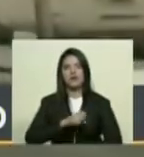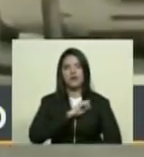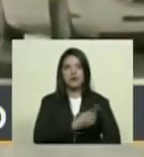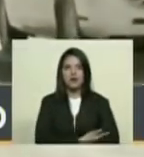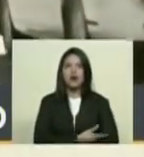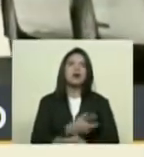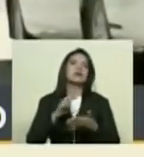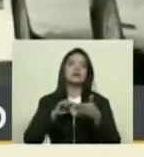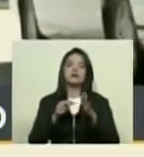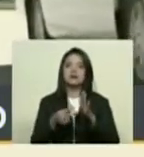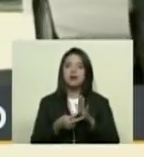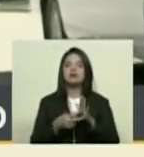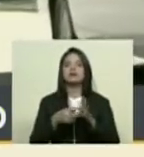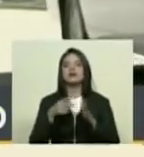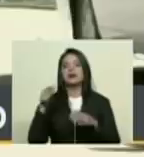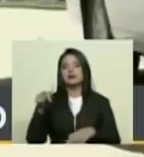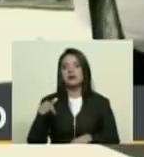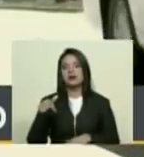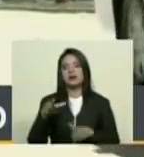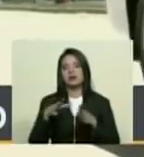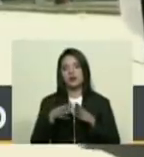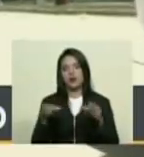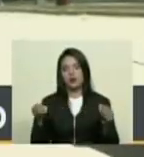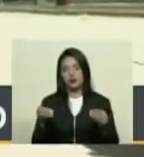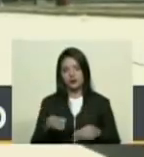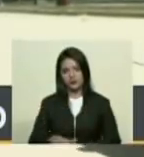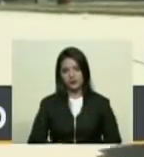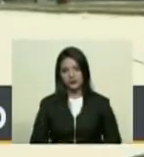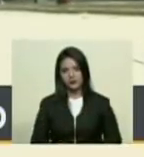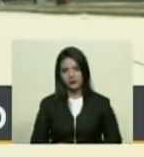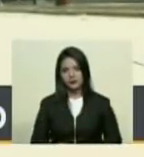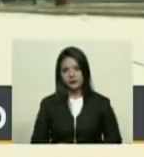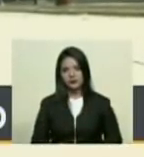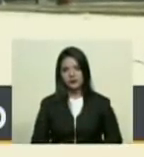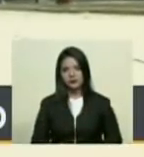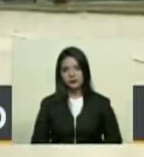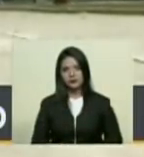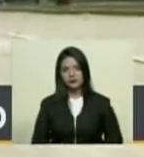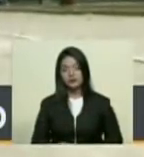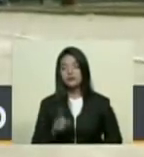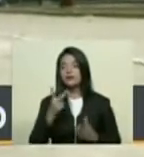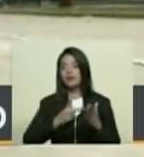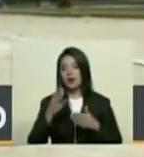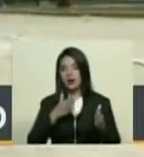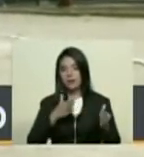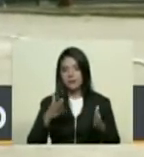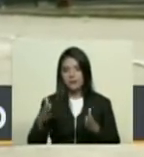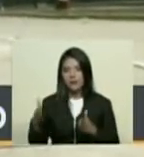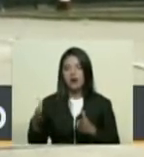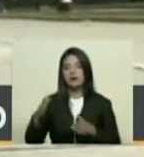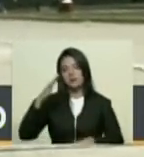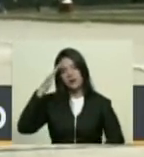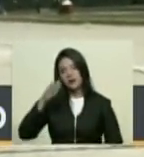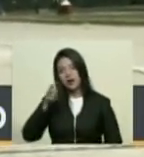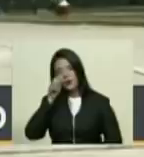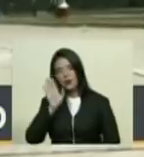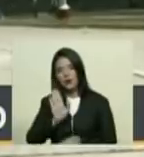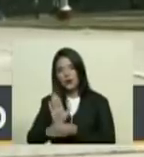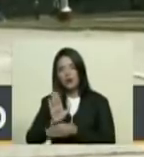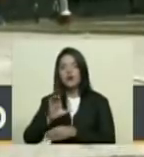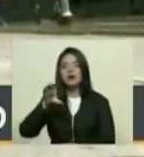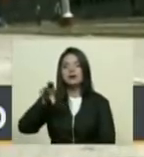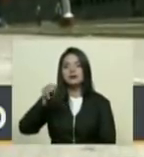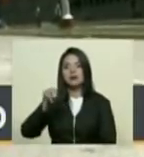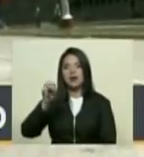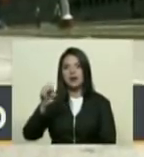capacidad técnica y logística de estas instalaciones. También hacía referencia al Plan República, que estará trabajando con el Consejo